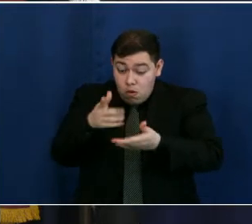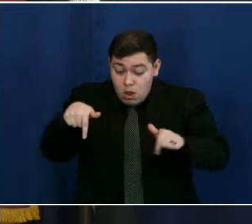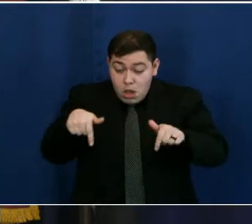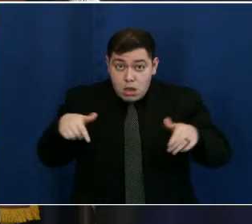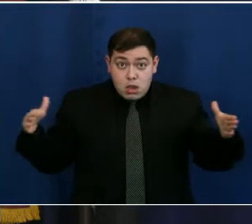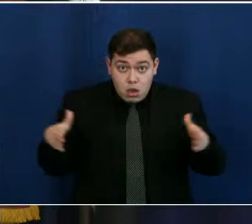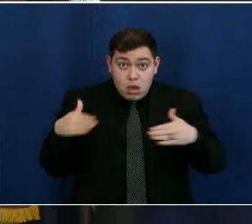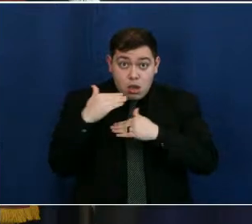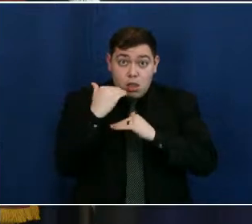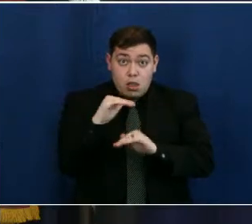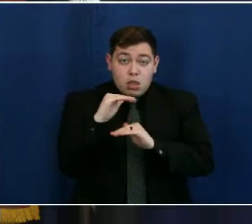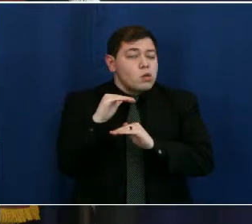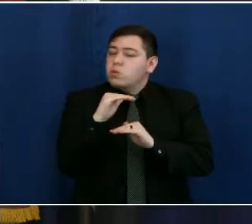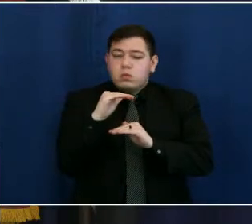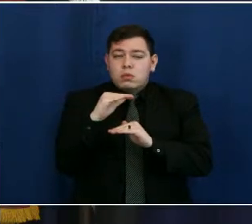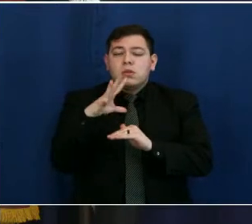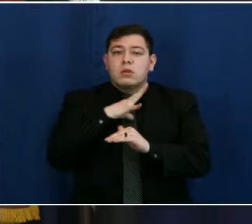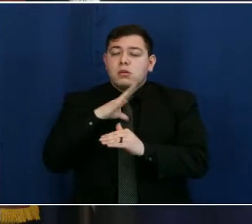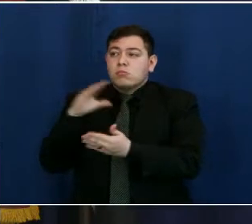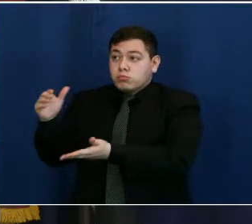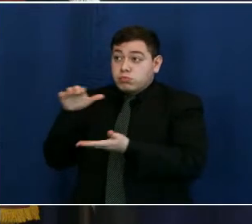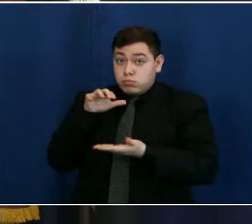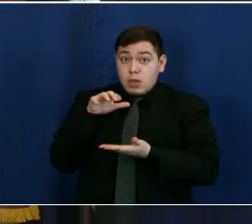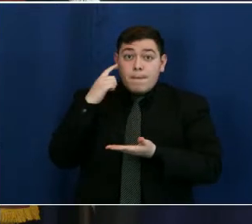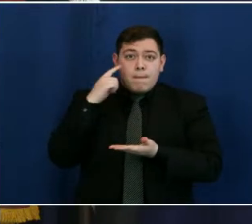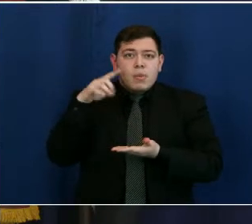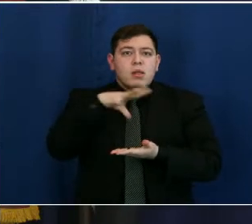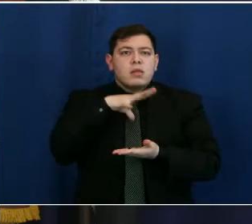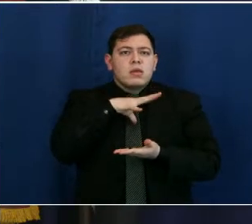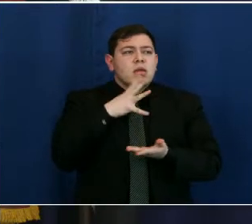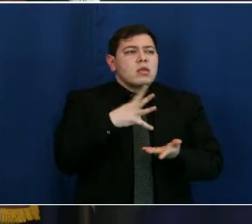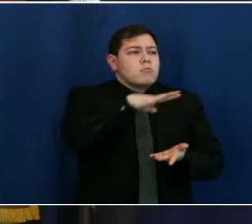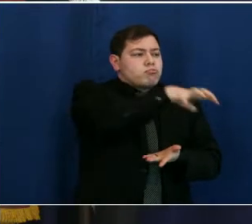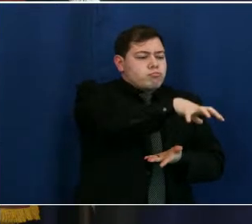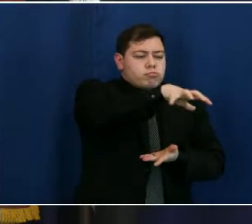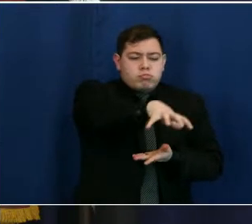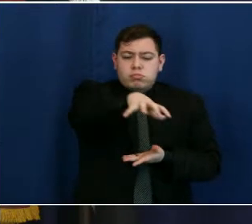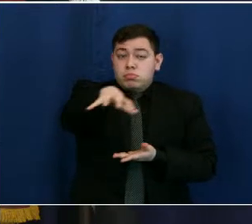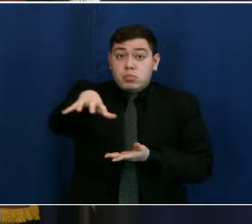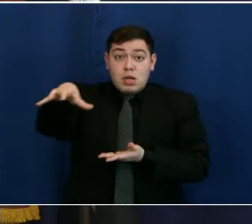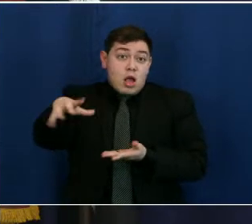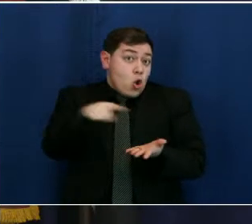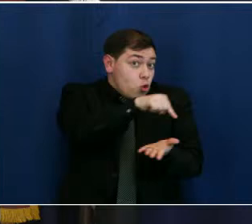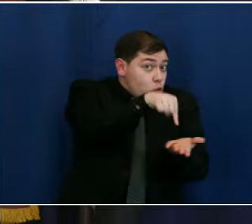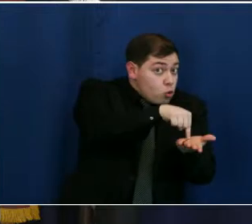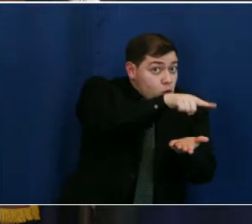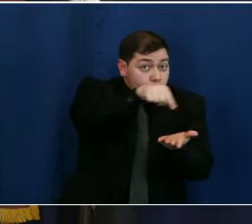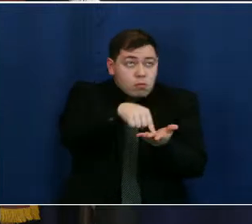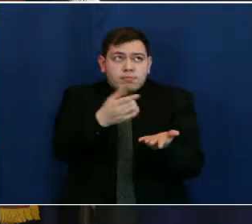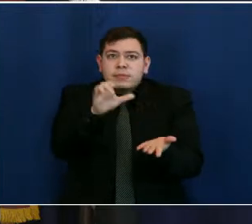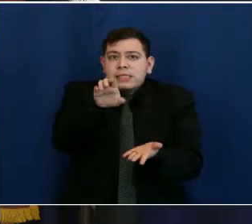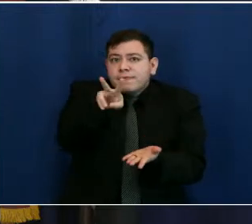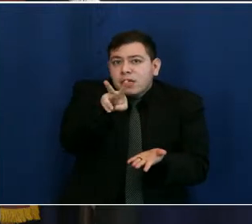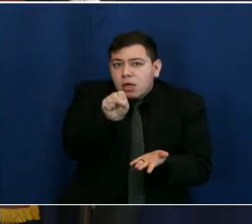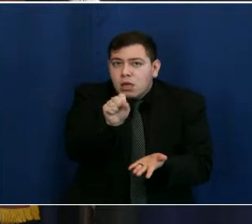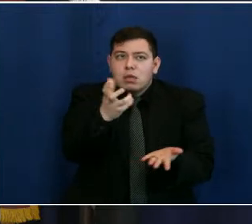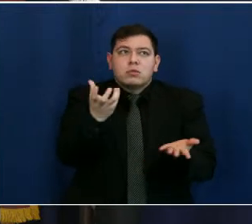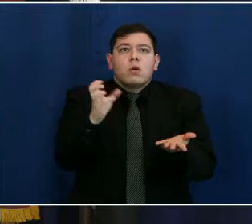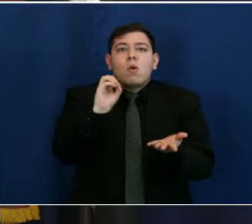también los proveedores tienen vacunas y que también las diferentes lugares como los CVS y